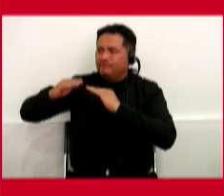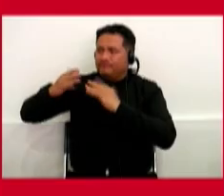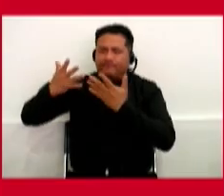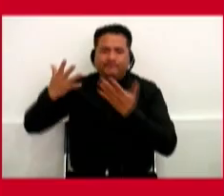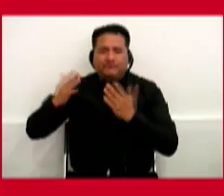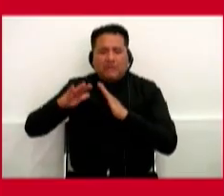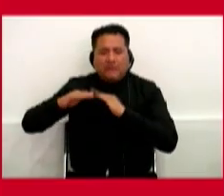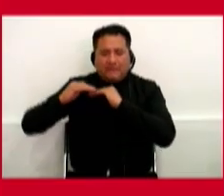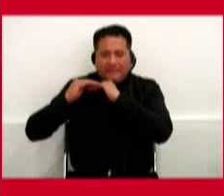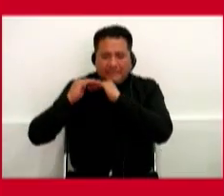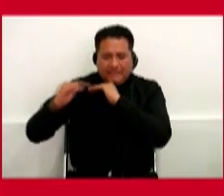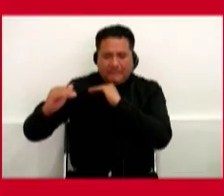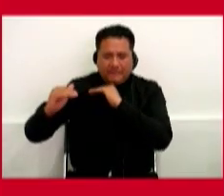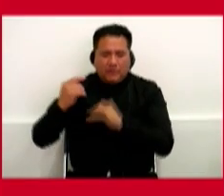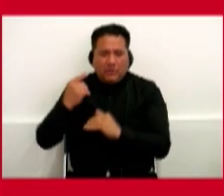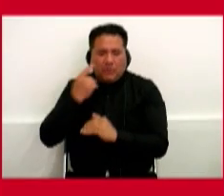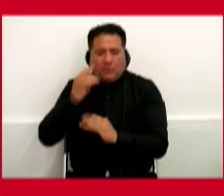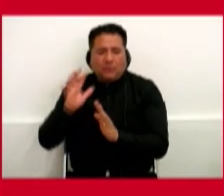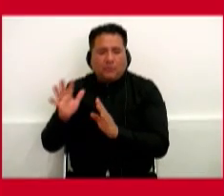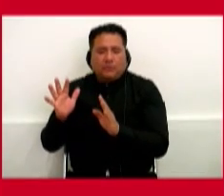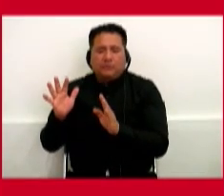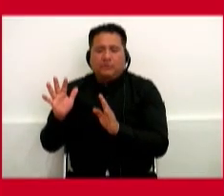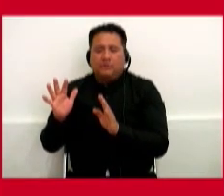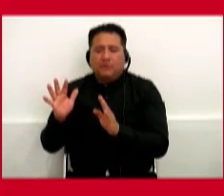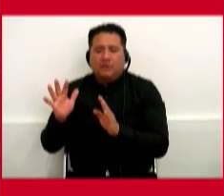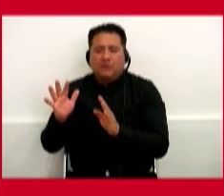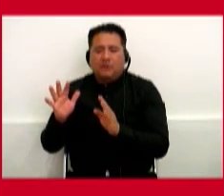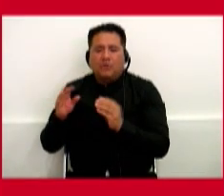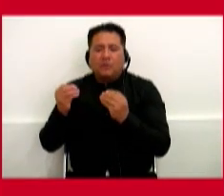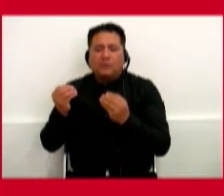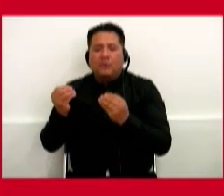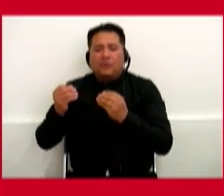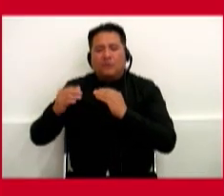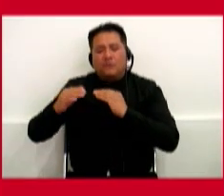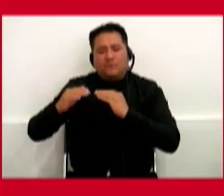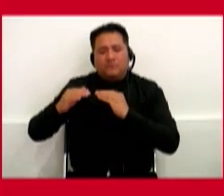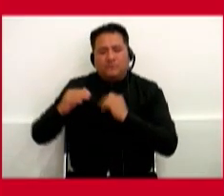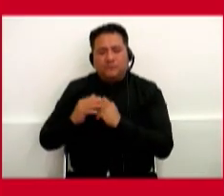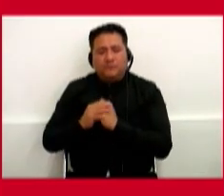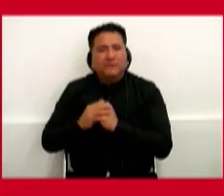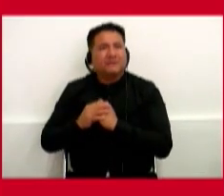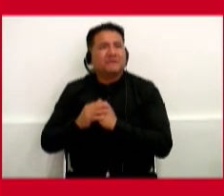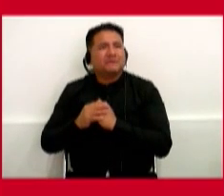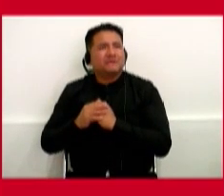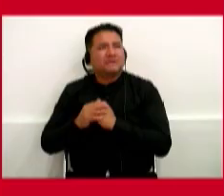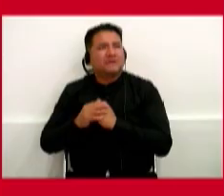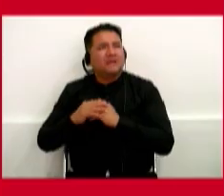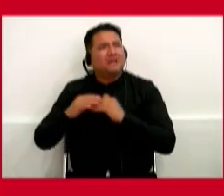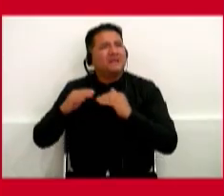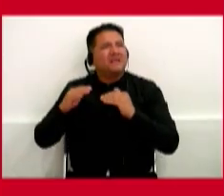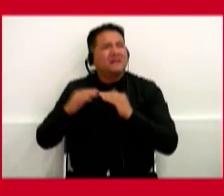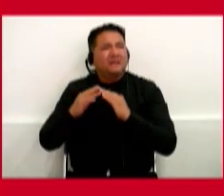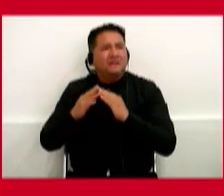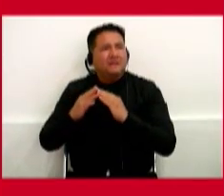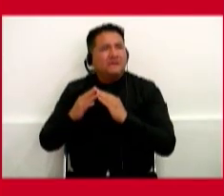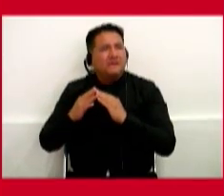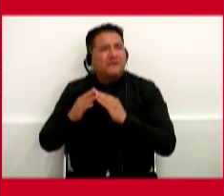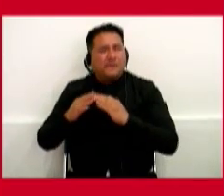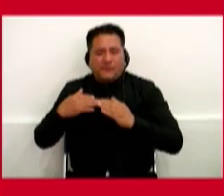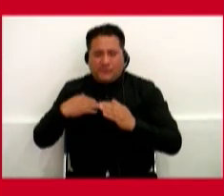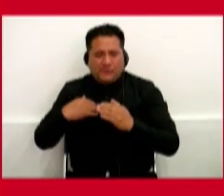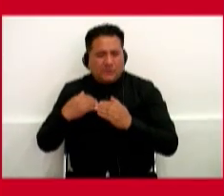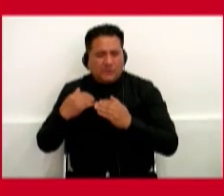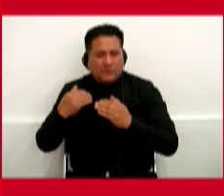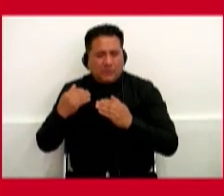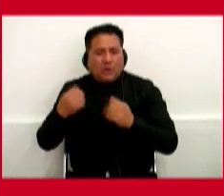Nosotros tenemos muchos métodos actualmente, como el método de elementos finitos, quizás el método de elementos discretos. Entonces, si estoy